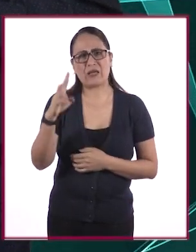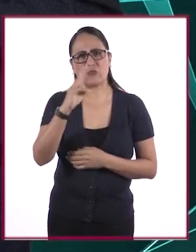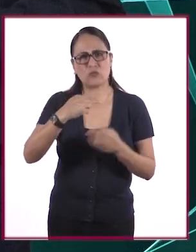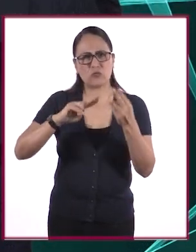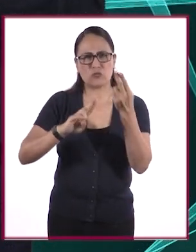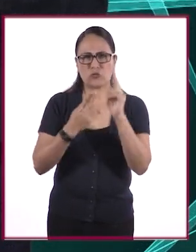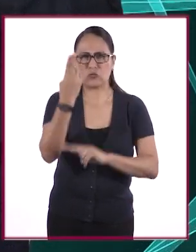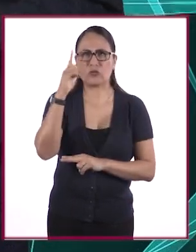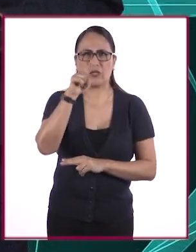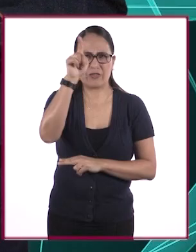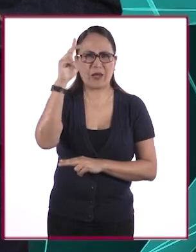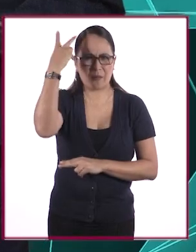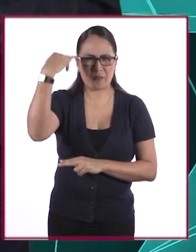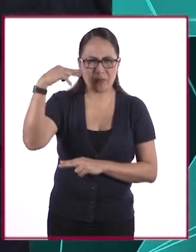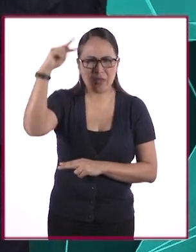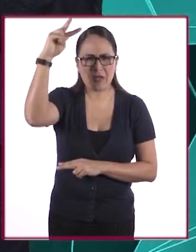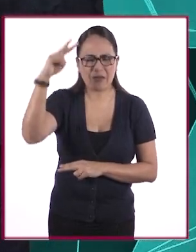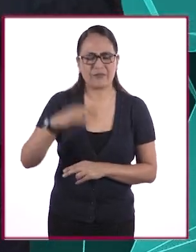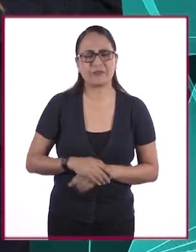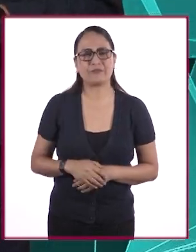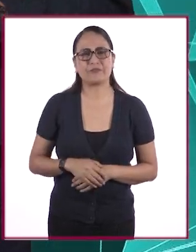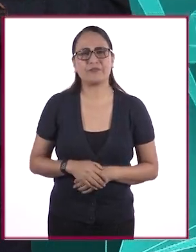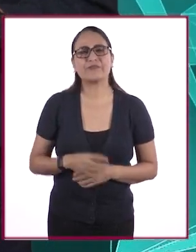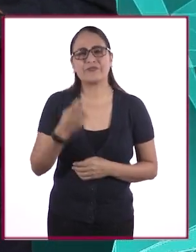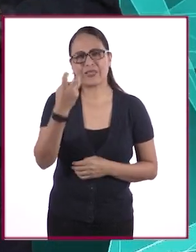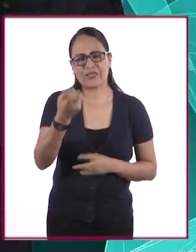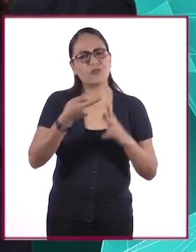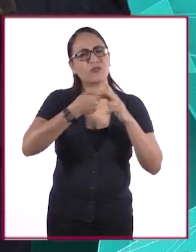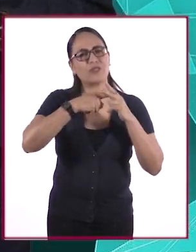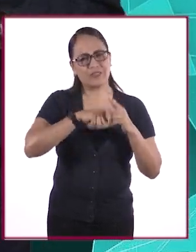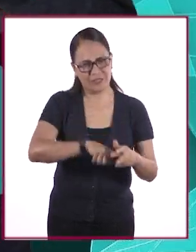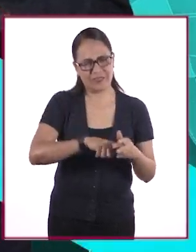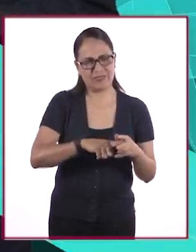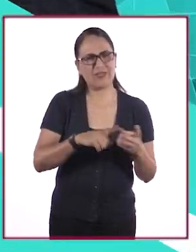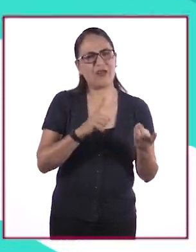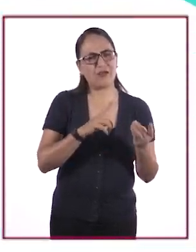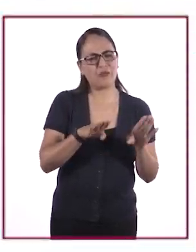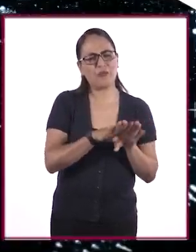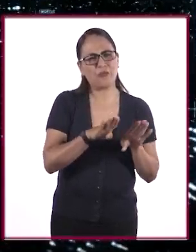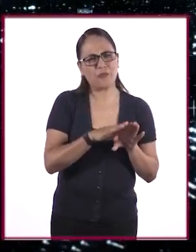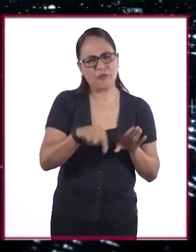espaciales. Veamos entonces de dónde se originaron muchas cosas que hoy utilizamos.